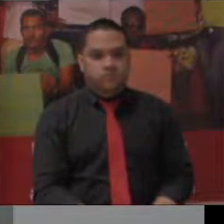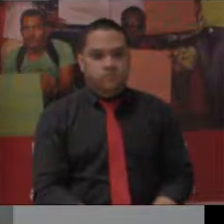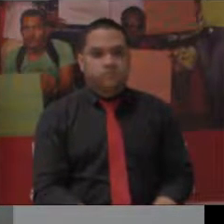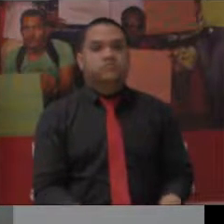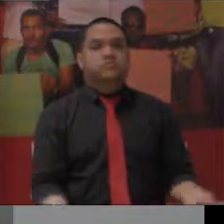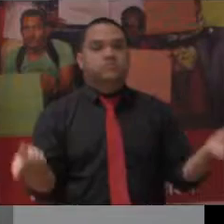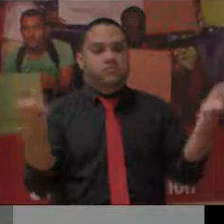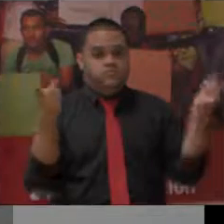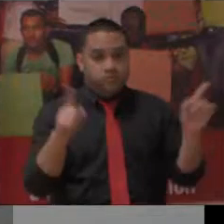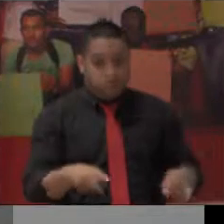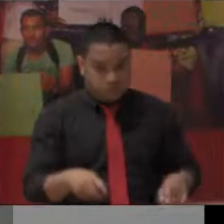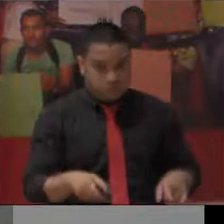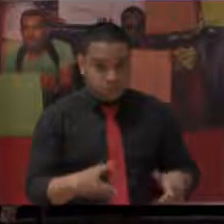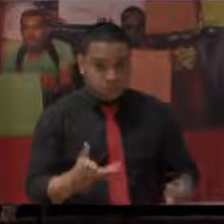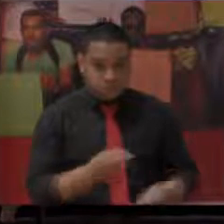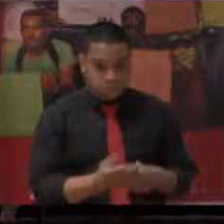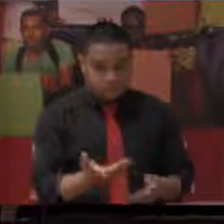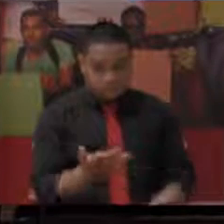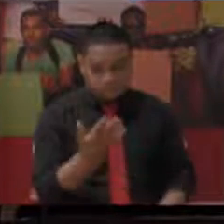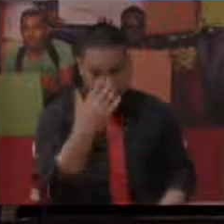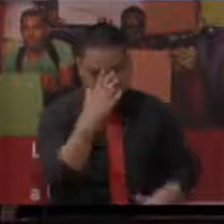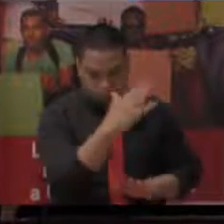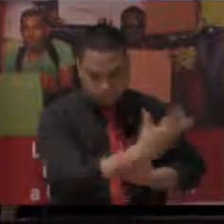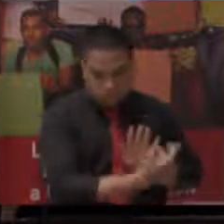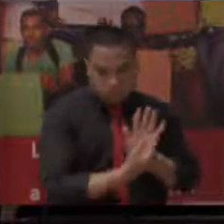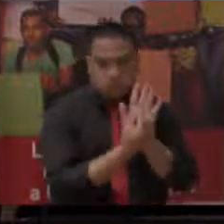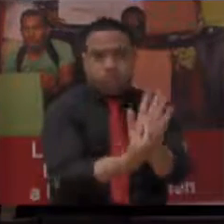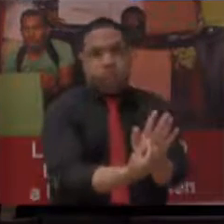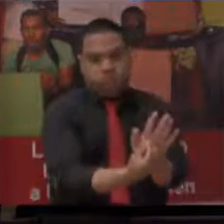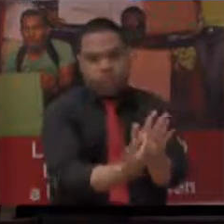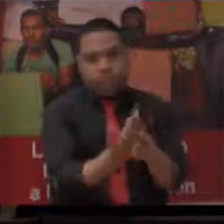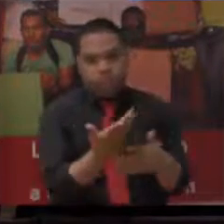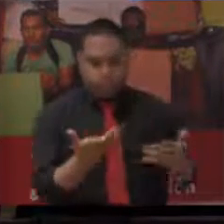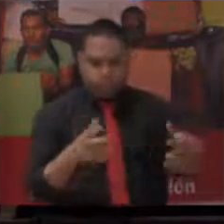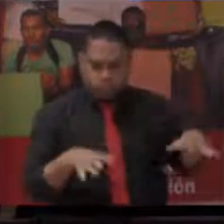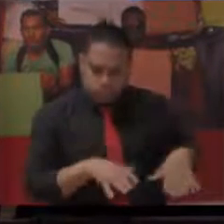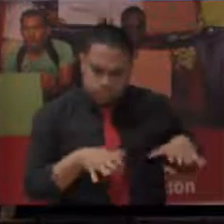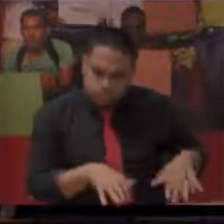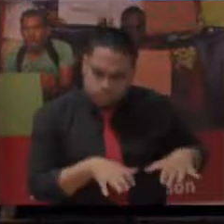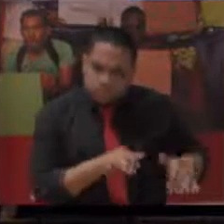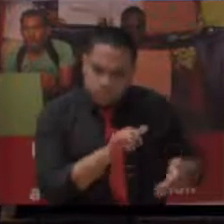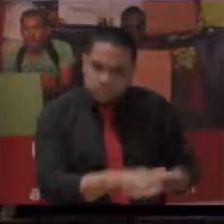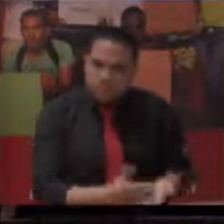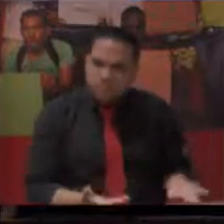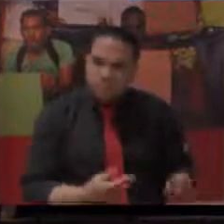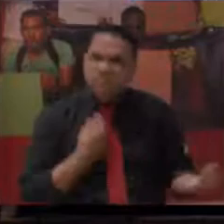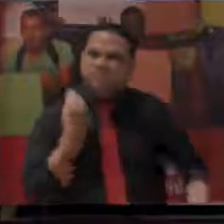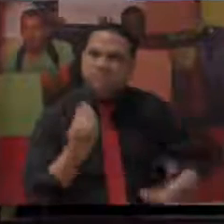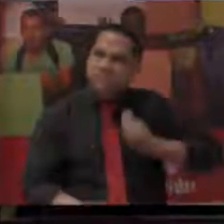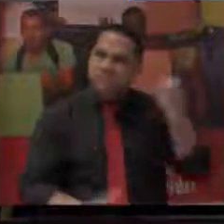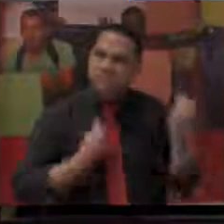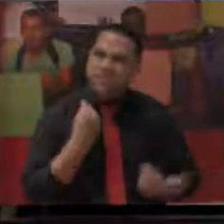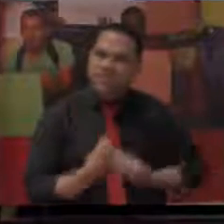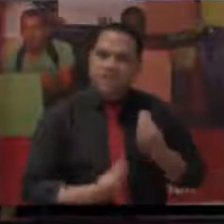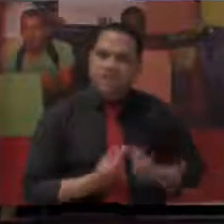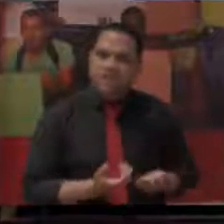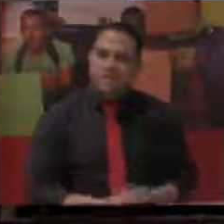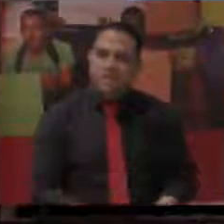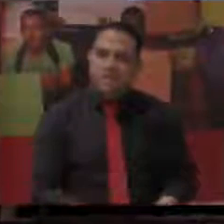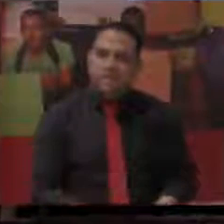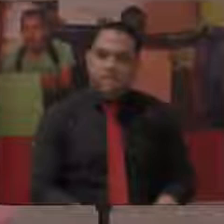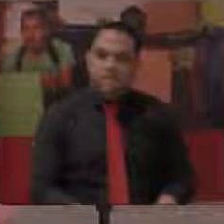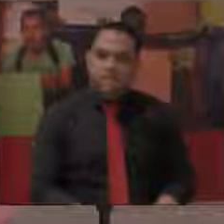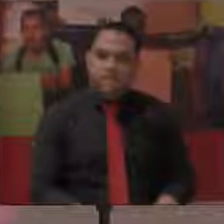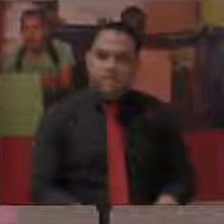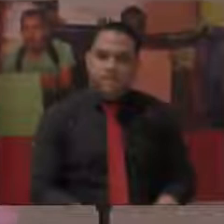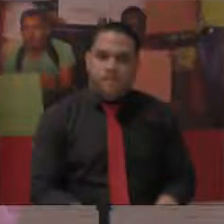También, como resultado de este ejercicio de auditoría, se realizaron